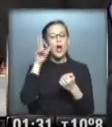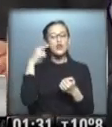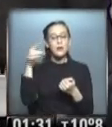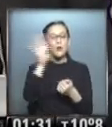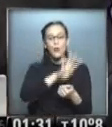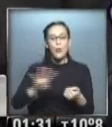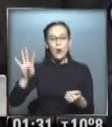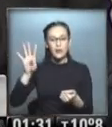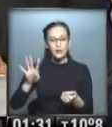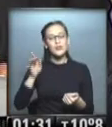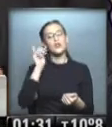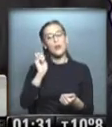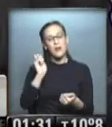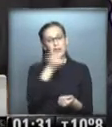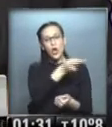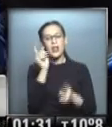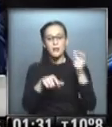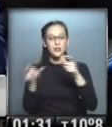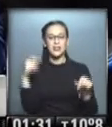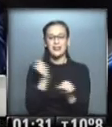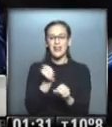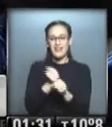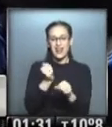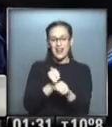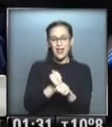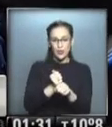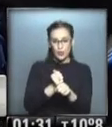8.400 por cada uno de los trabajadores en materia